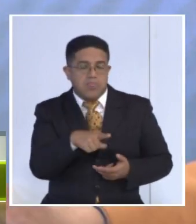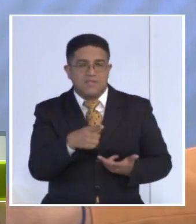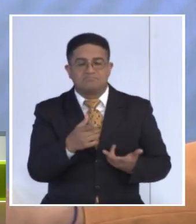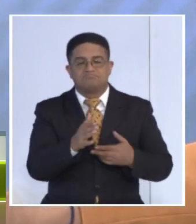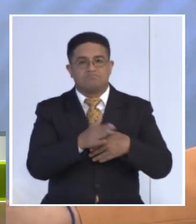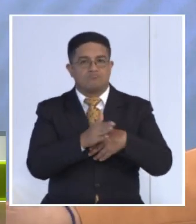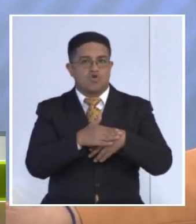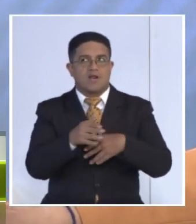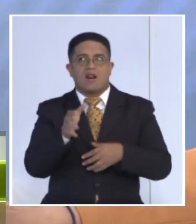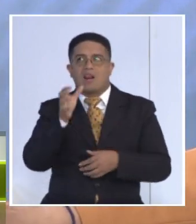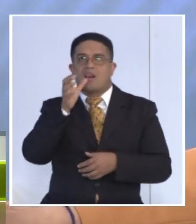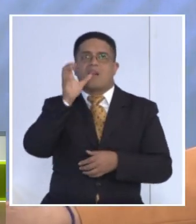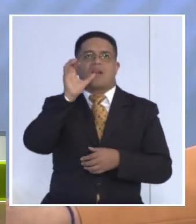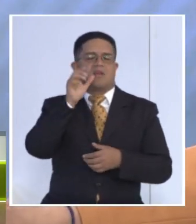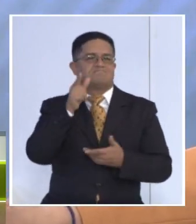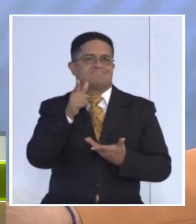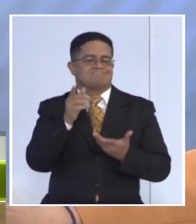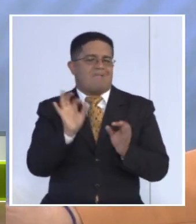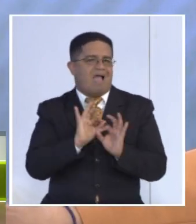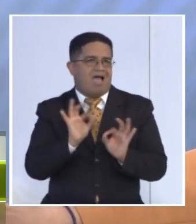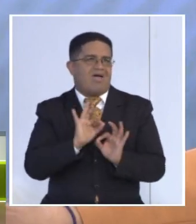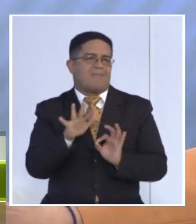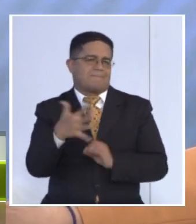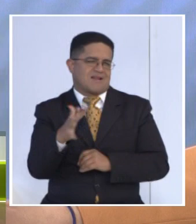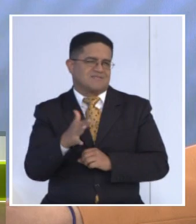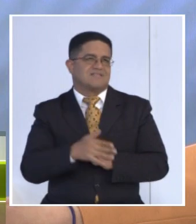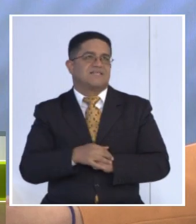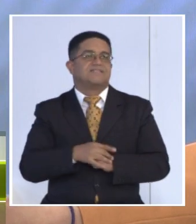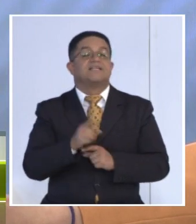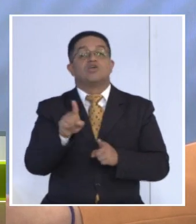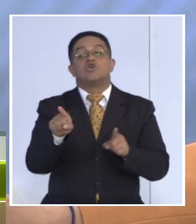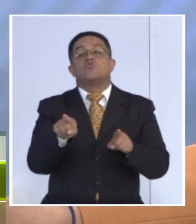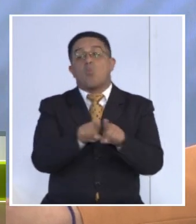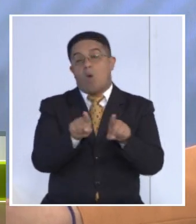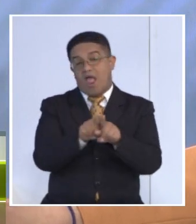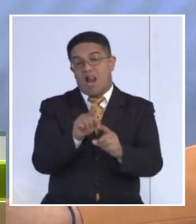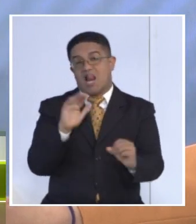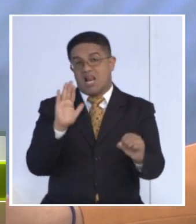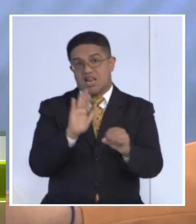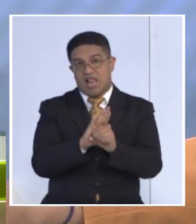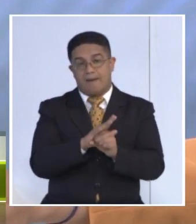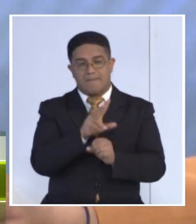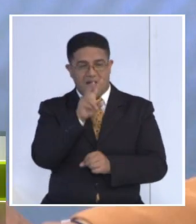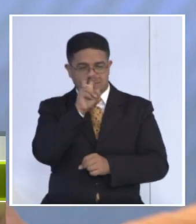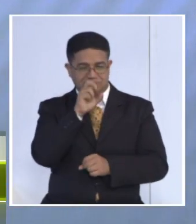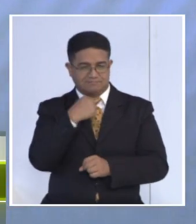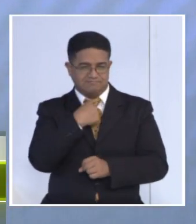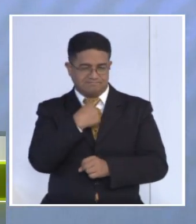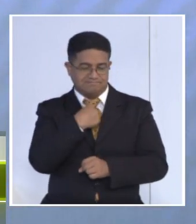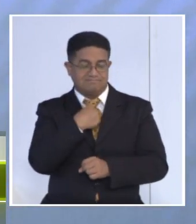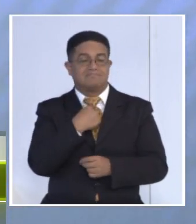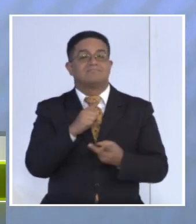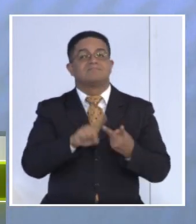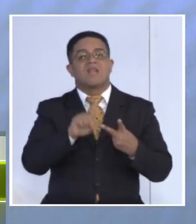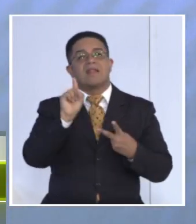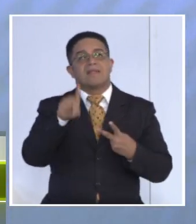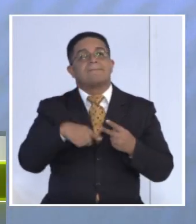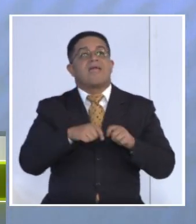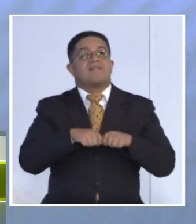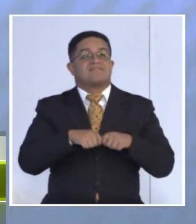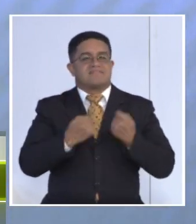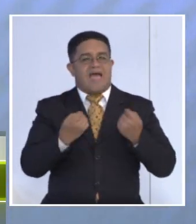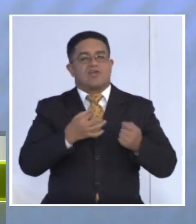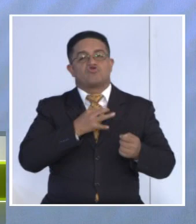son secreciones fluidas. Pero por el otro lado, así como se obstruyen algunos conductos importantes dentro de lo que es la vía respiratoria, también tenemos daño a nivel del